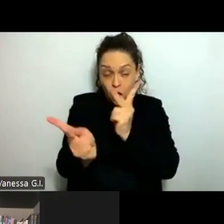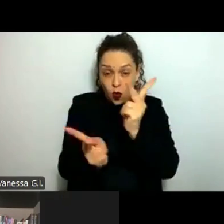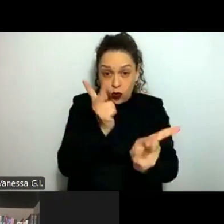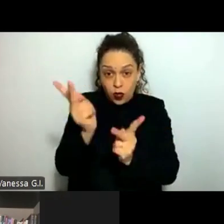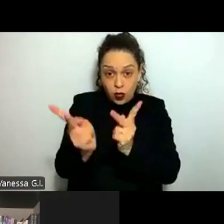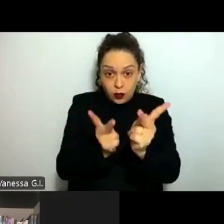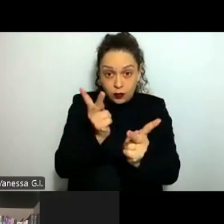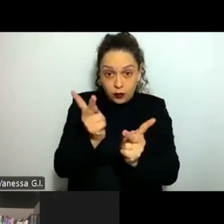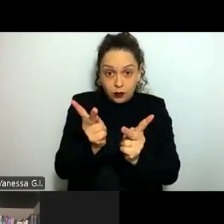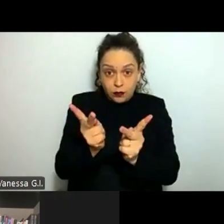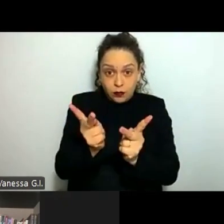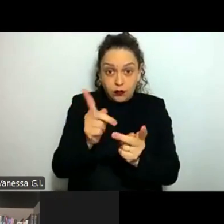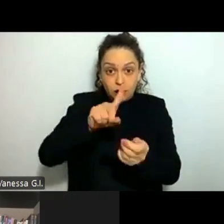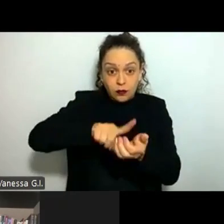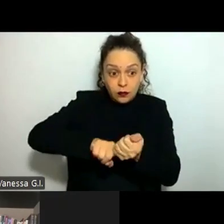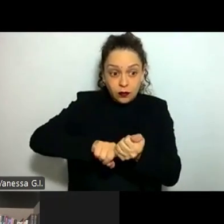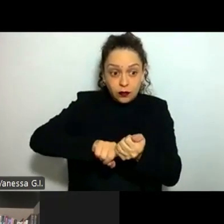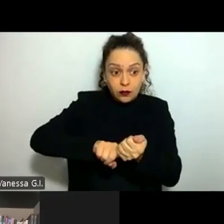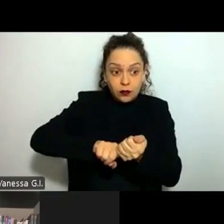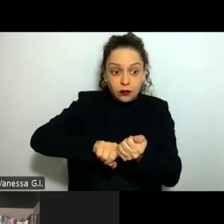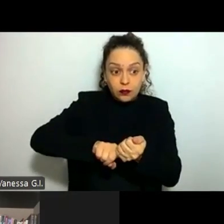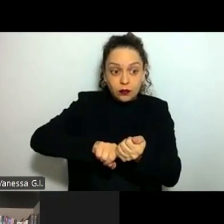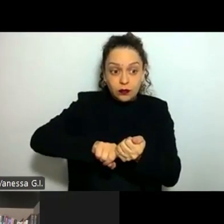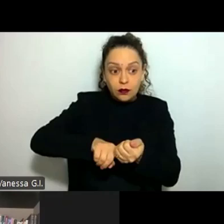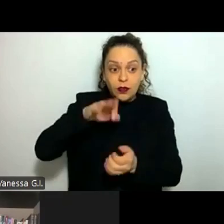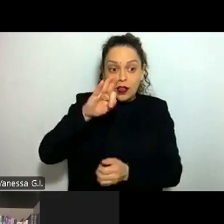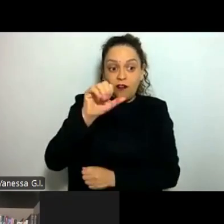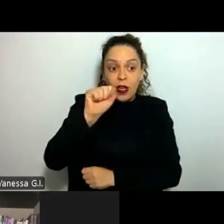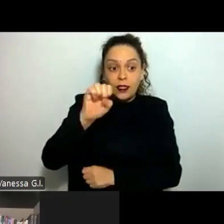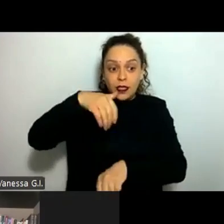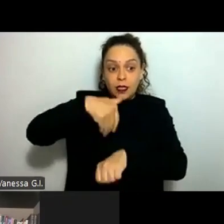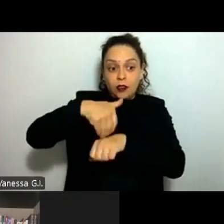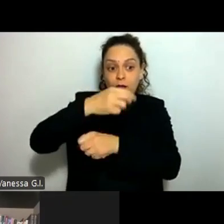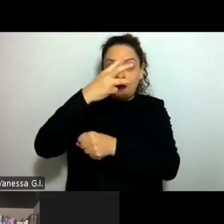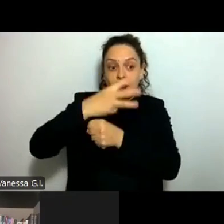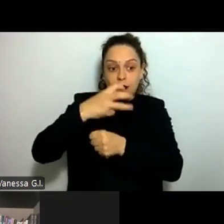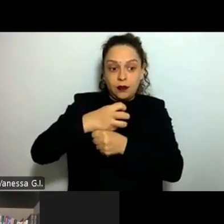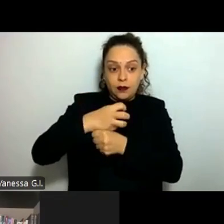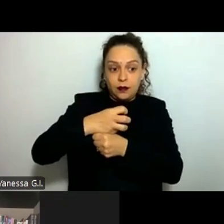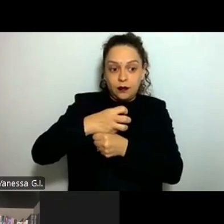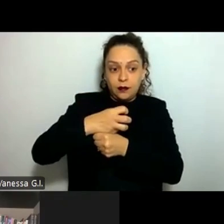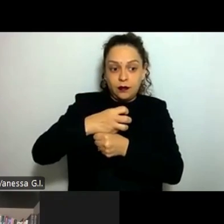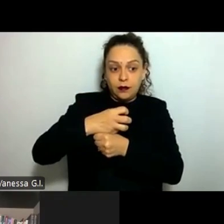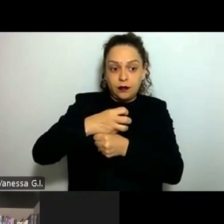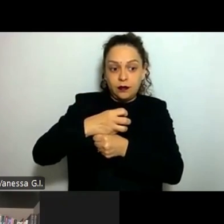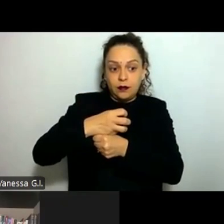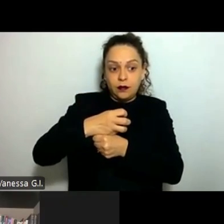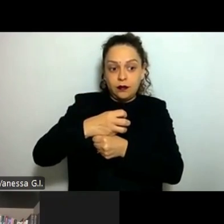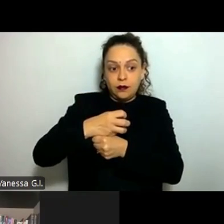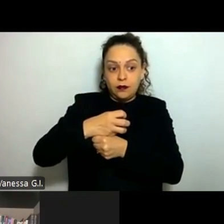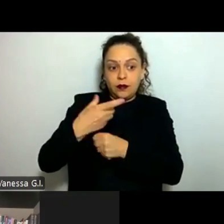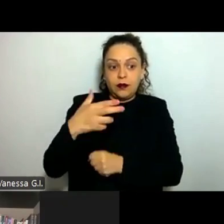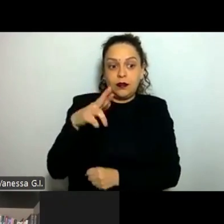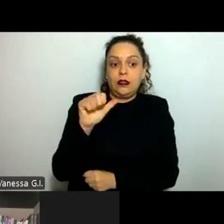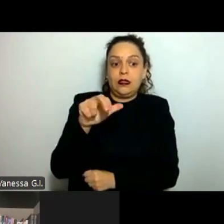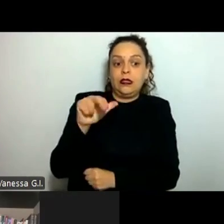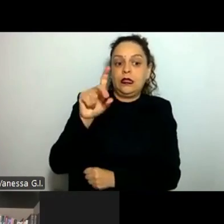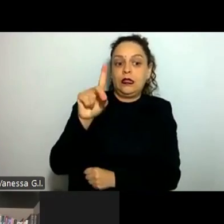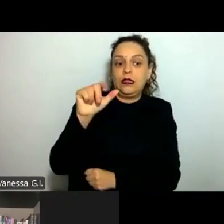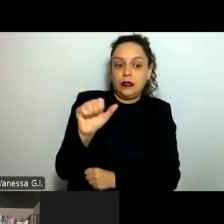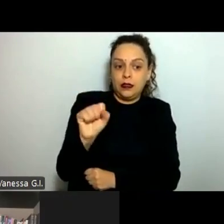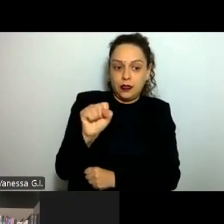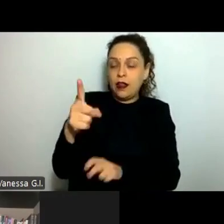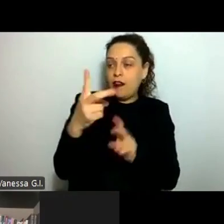tercer torre la tercera fase de Big Grand en las Granadas, donde muchos vecinos